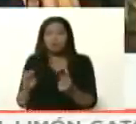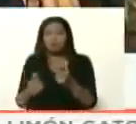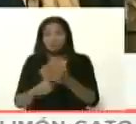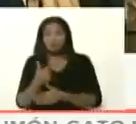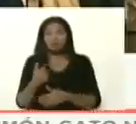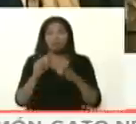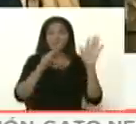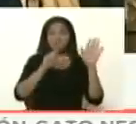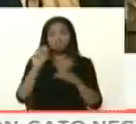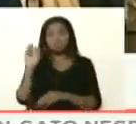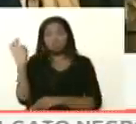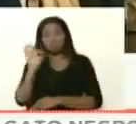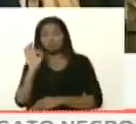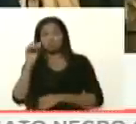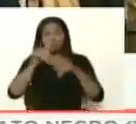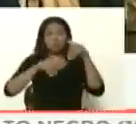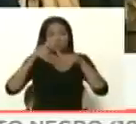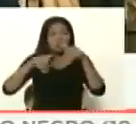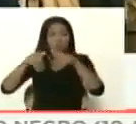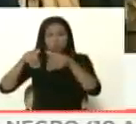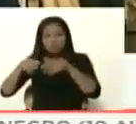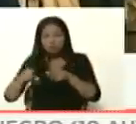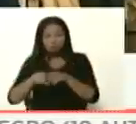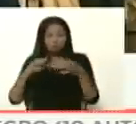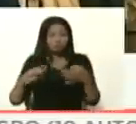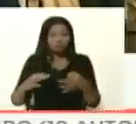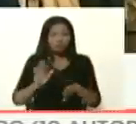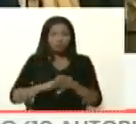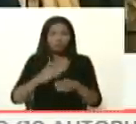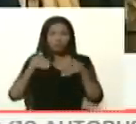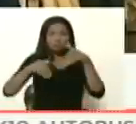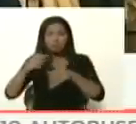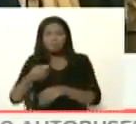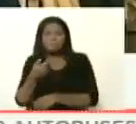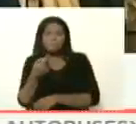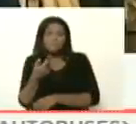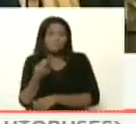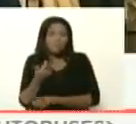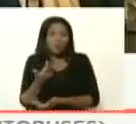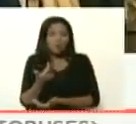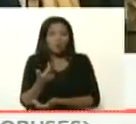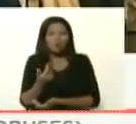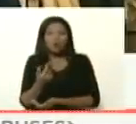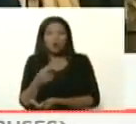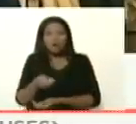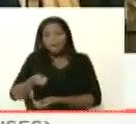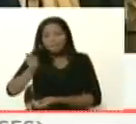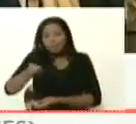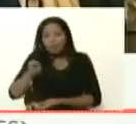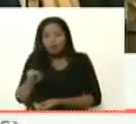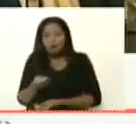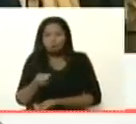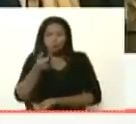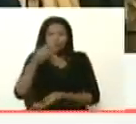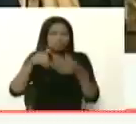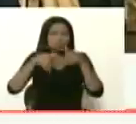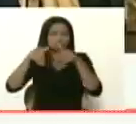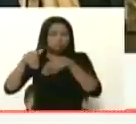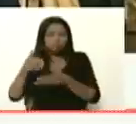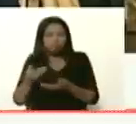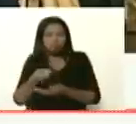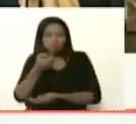del 80% que votaron, porque votaron muy pocos jubilados y pensionados.